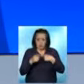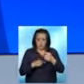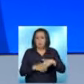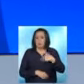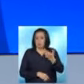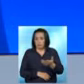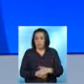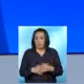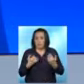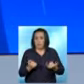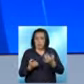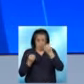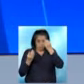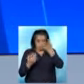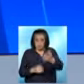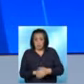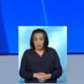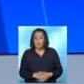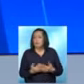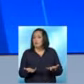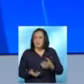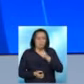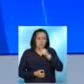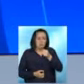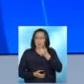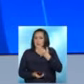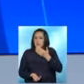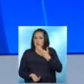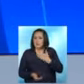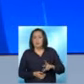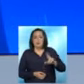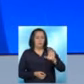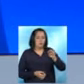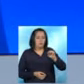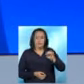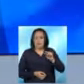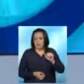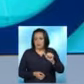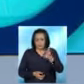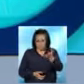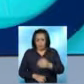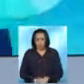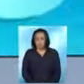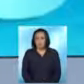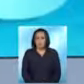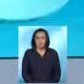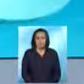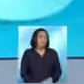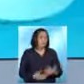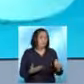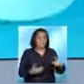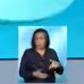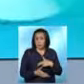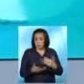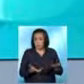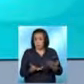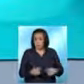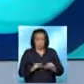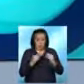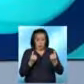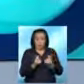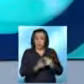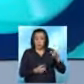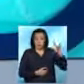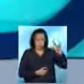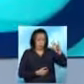más adelante. Tenemos información ahora en vivo con nuestra compañera Romina Rossi. Romina, adelante. Lourdes, así es. Nosotros estamos en el grupo aéreo